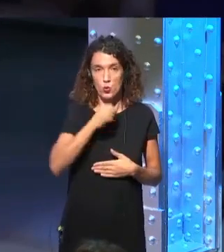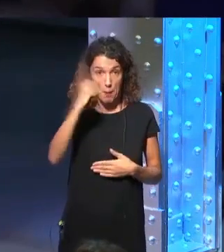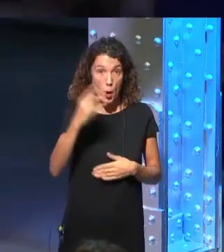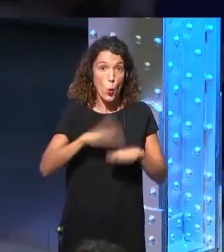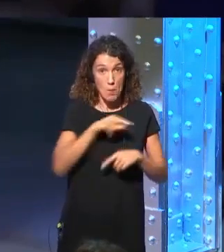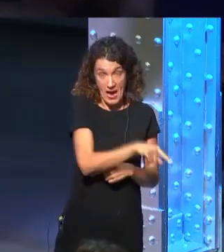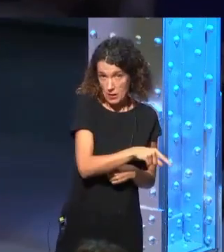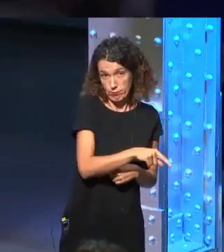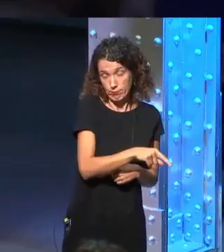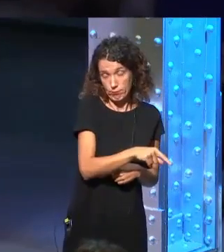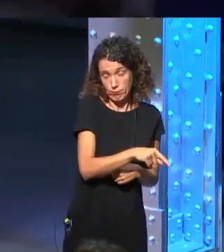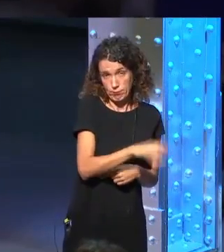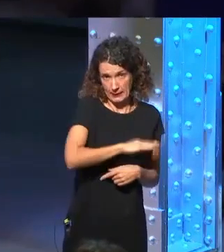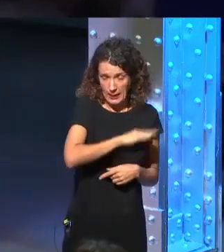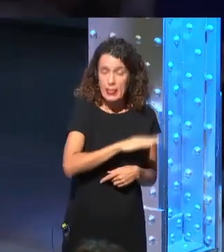todo esto.